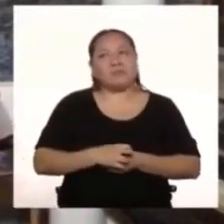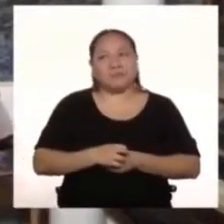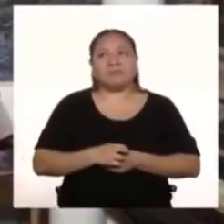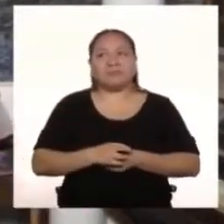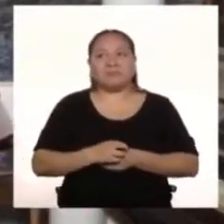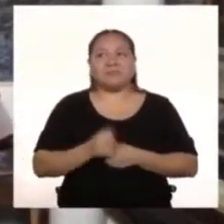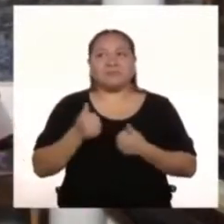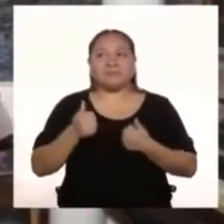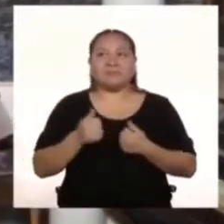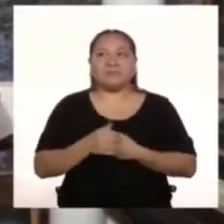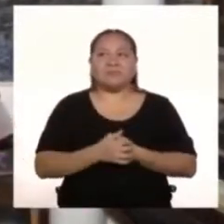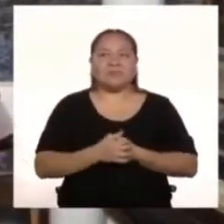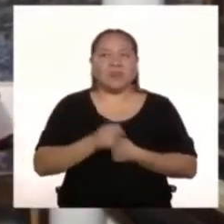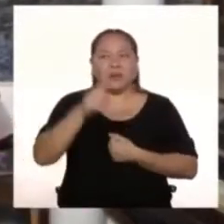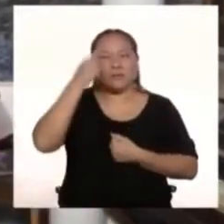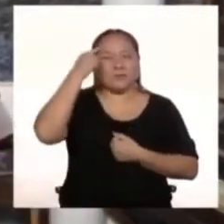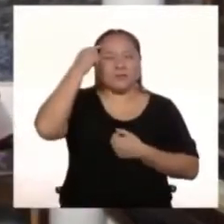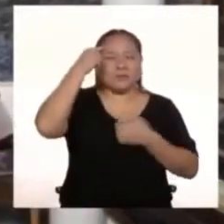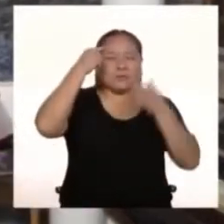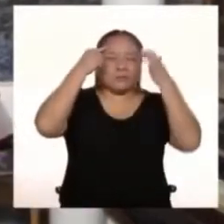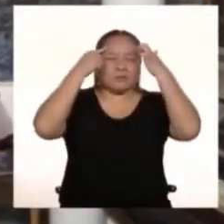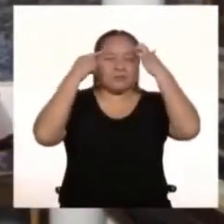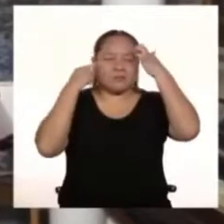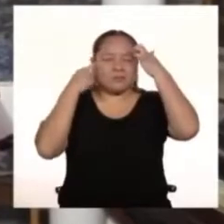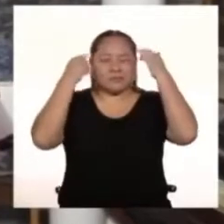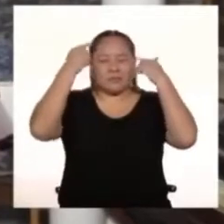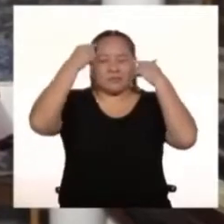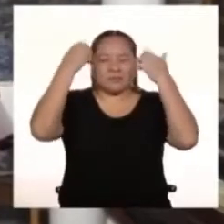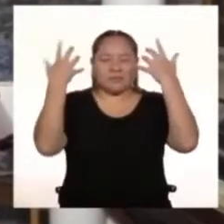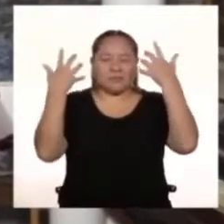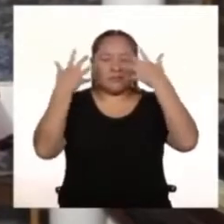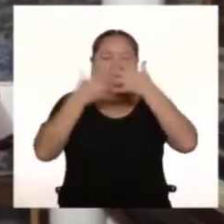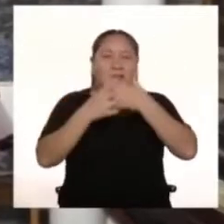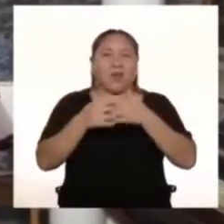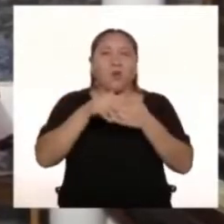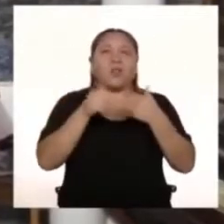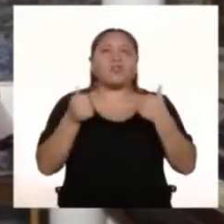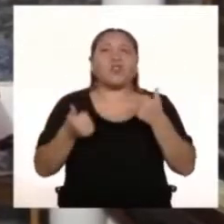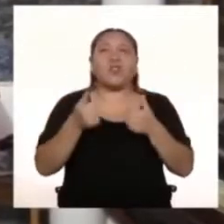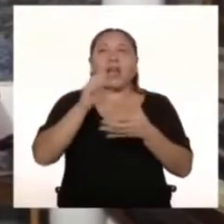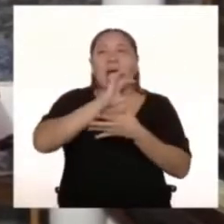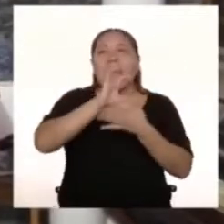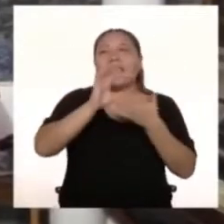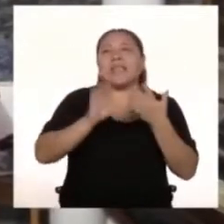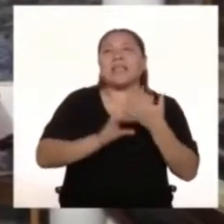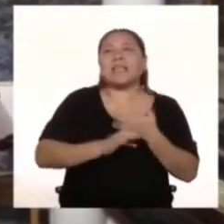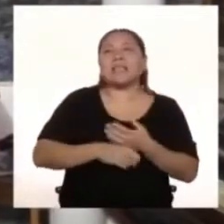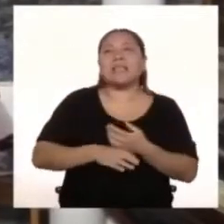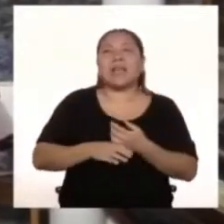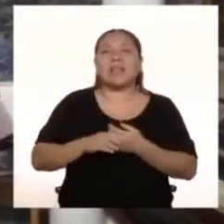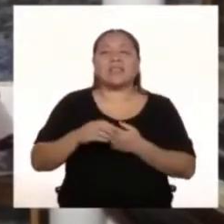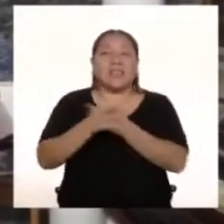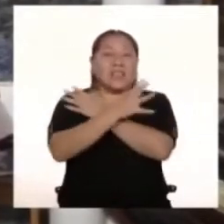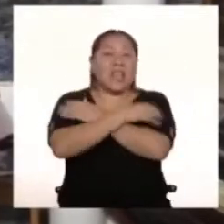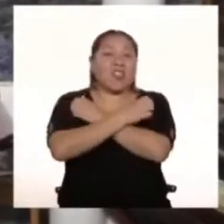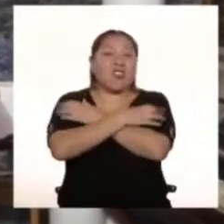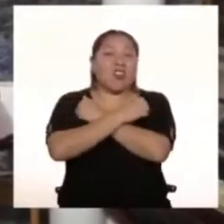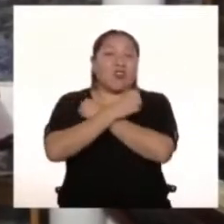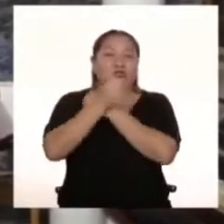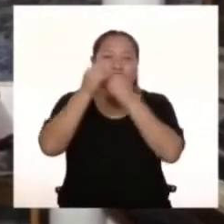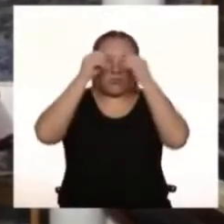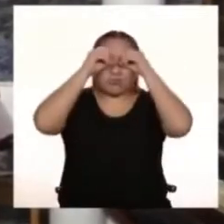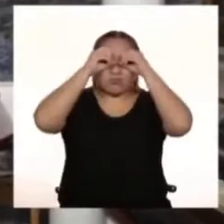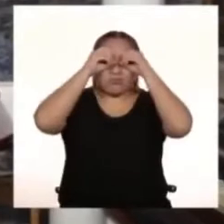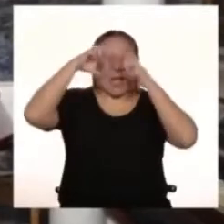Buenísimo Ahí ya puedes ir pensando Piensa también En las cualidades Que tiene el oso panda ¿Cómo lo consideras? ¿Cómo ves su